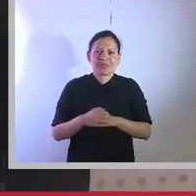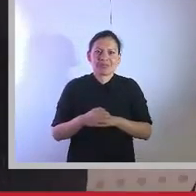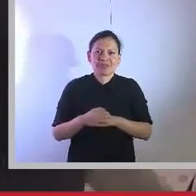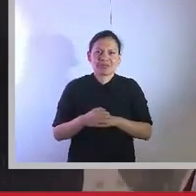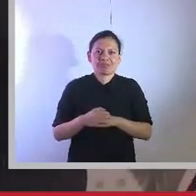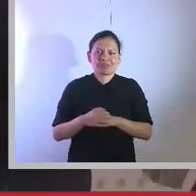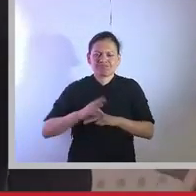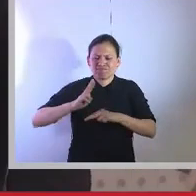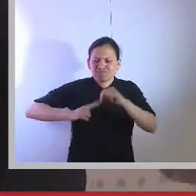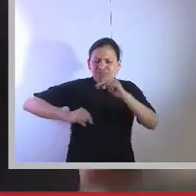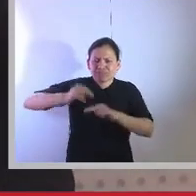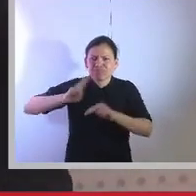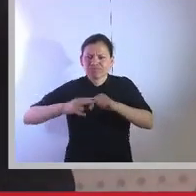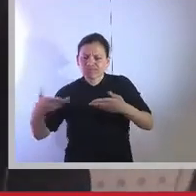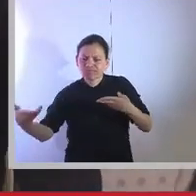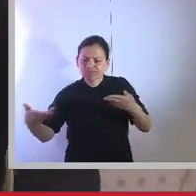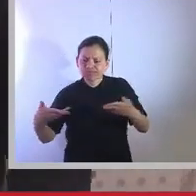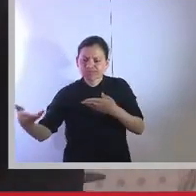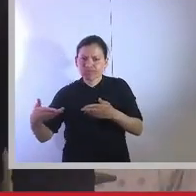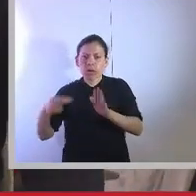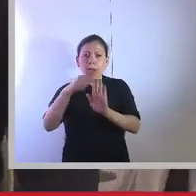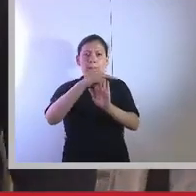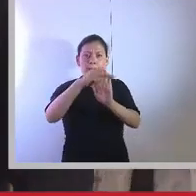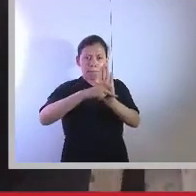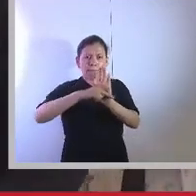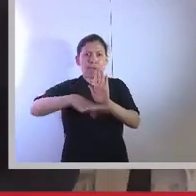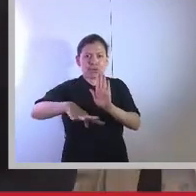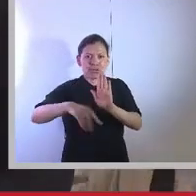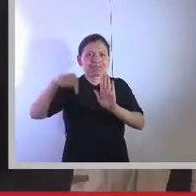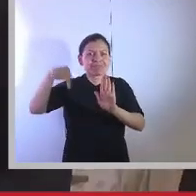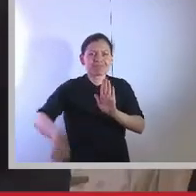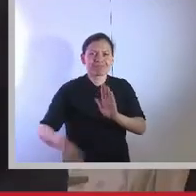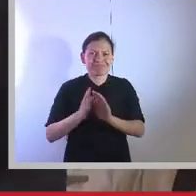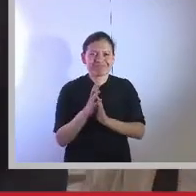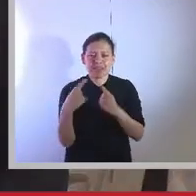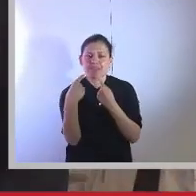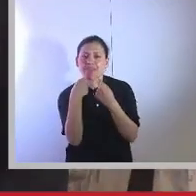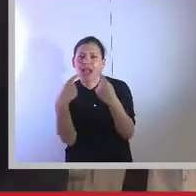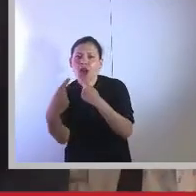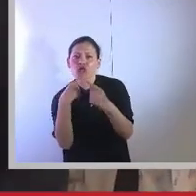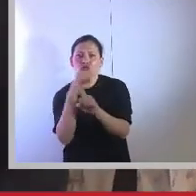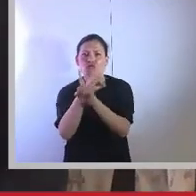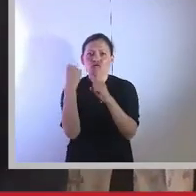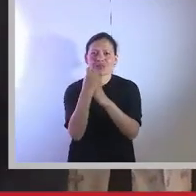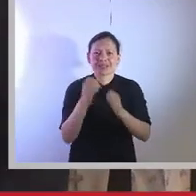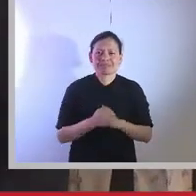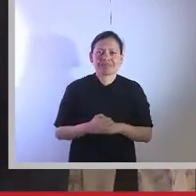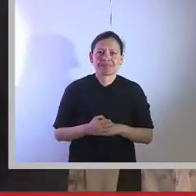poder construir una política pública del diálogo social.